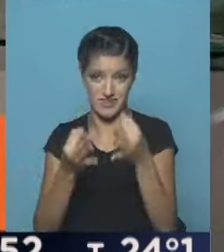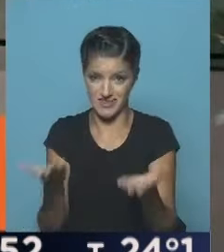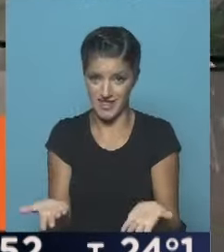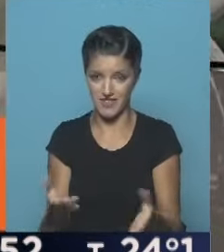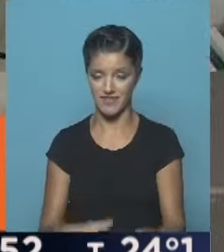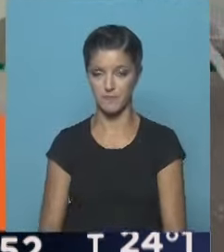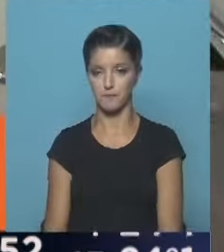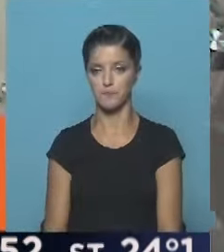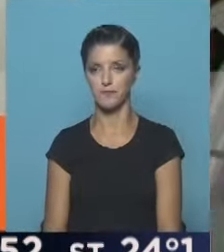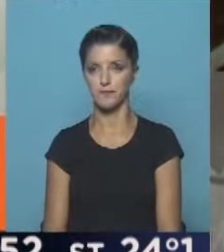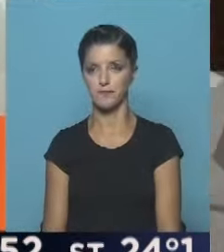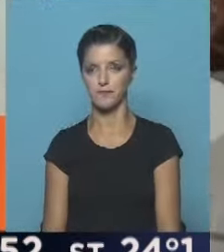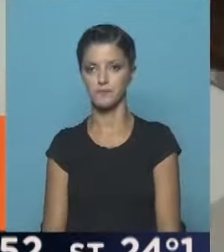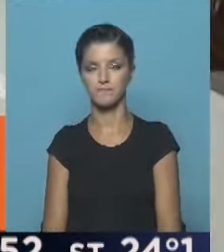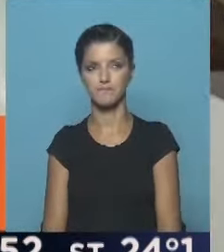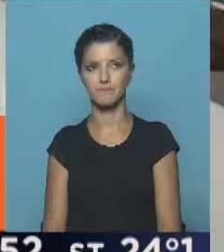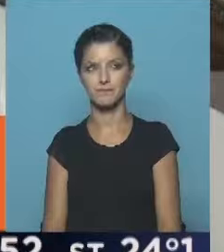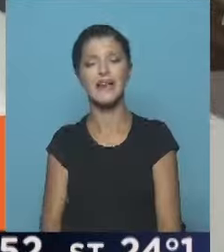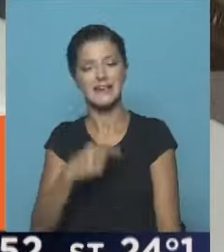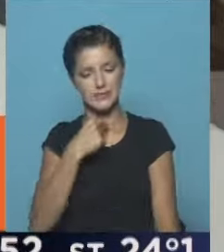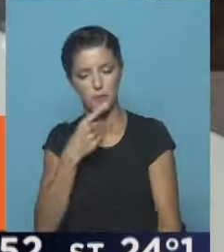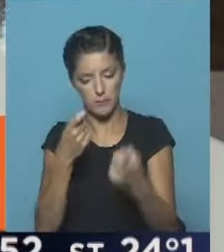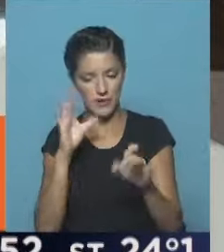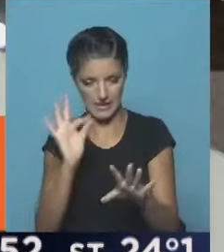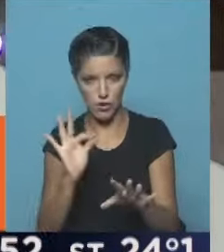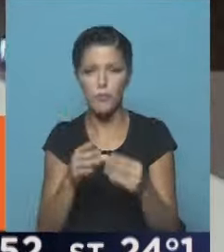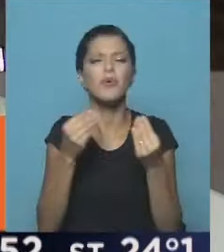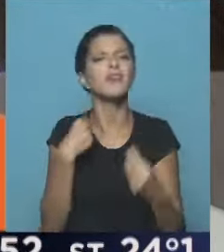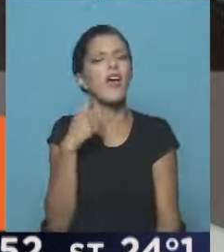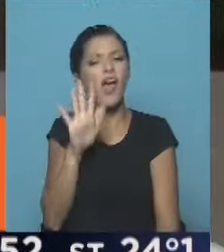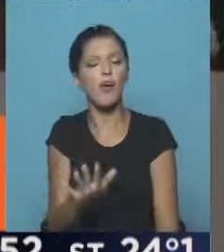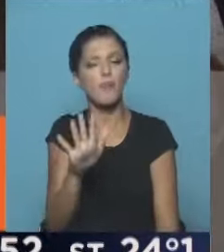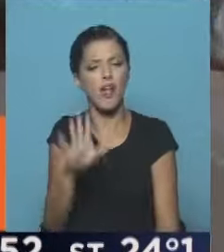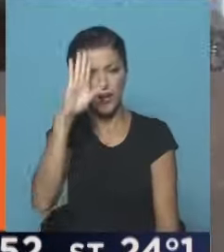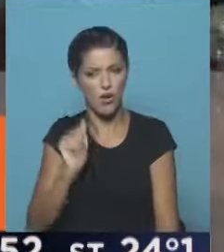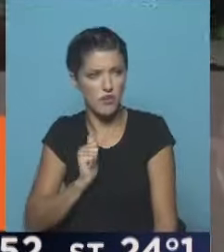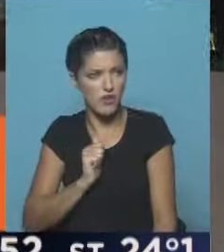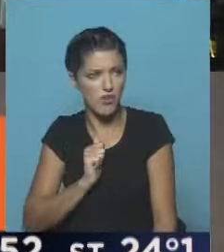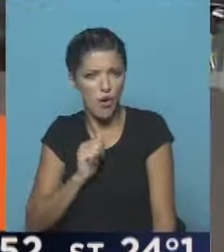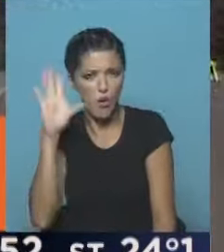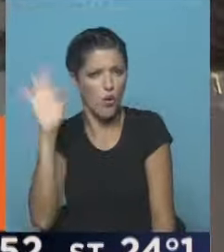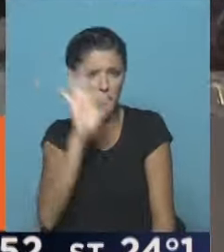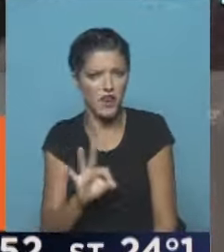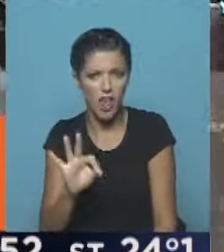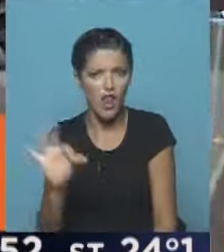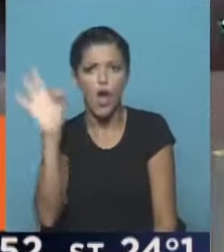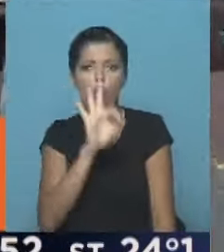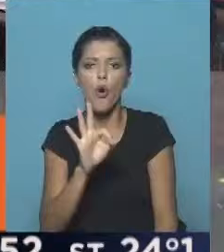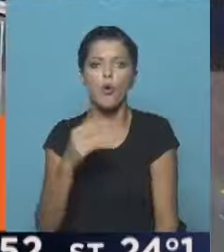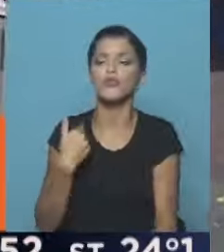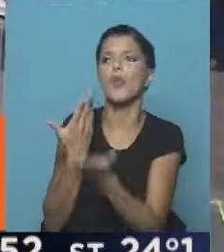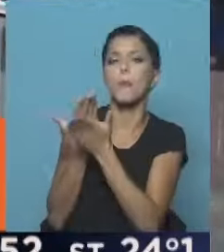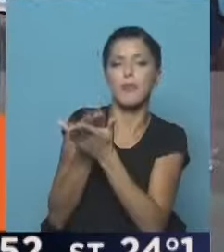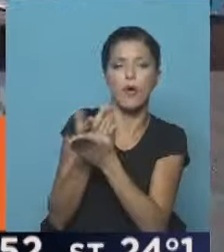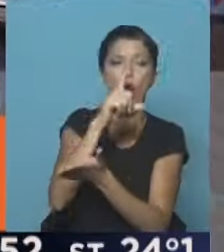Te voy a preguntar algo, pero necesito preguntarte algo con respecto a esto. ¿Por qué deberíamos esperar que las Fuerzas Armadas se pronuncien, o le exigimos, como hace